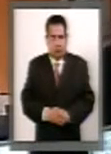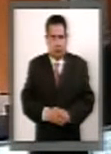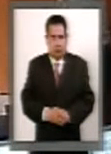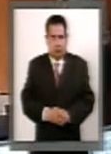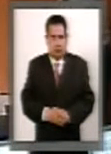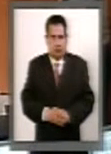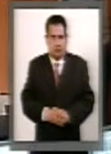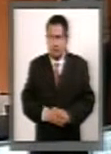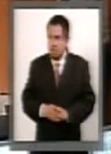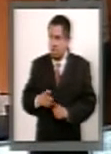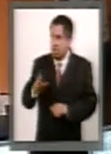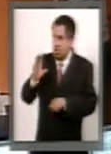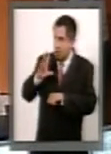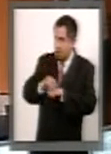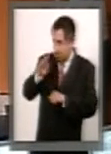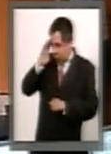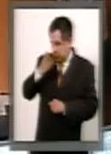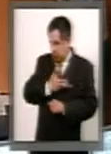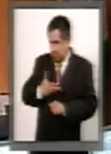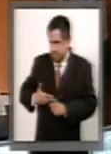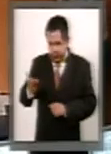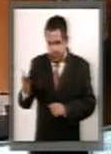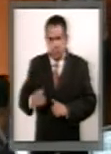Con su anuencia, señor presidente,